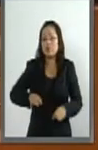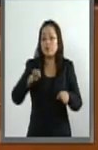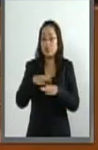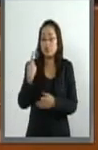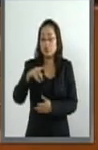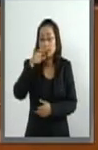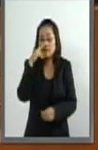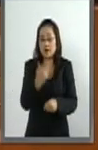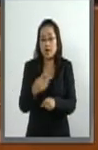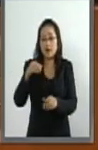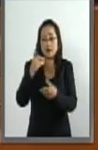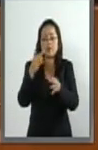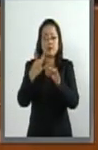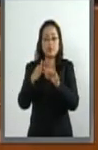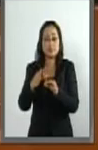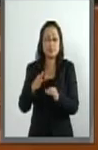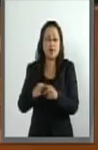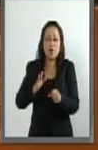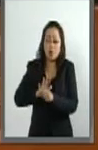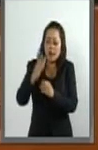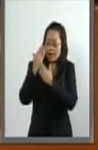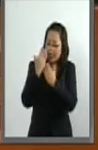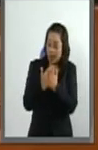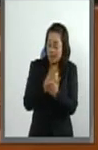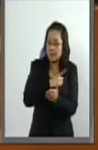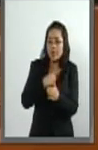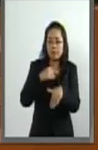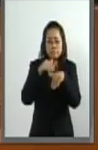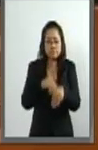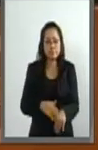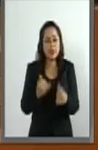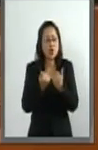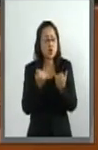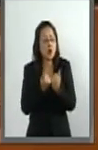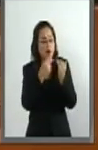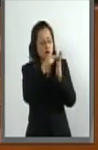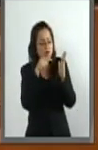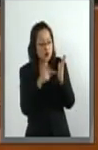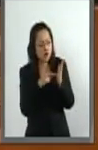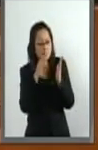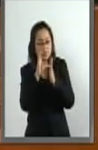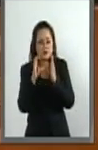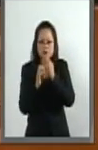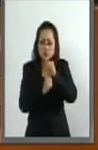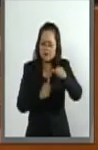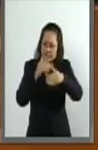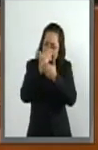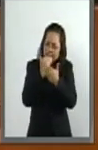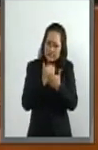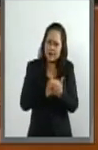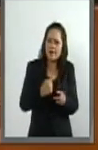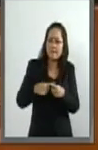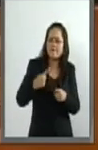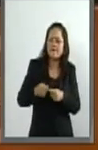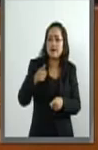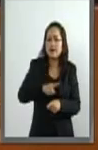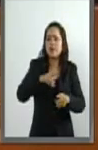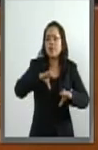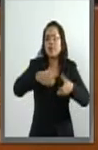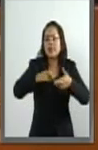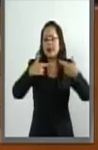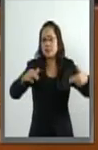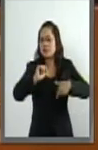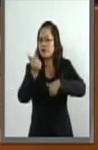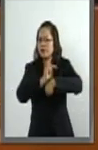el cumplimiento de estos postulados, los principios normativos constitucionales que rigen la política